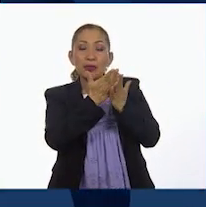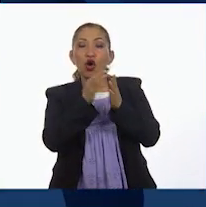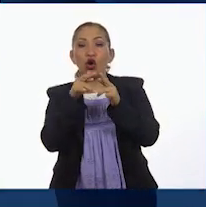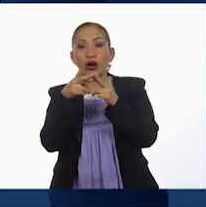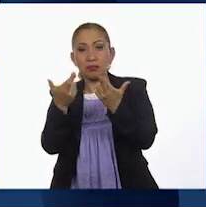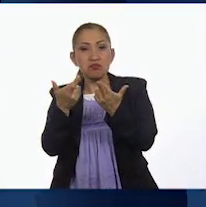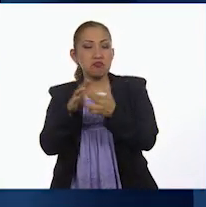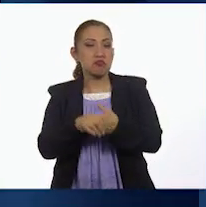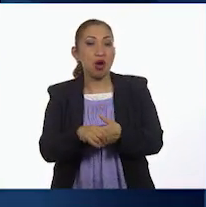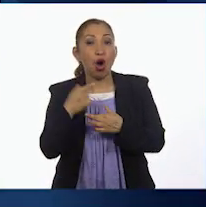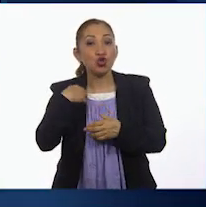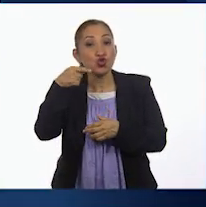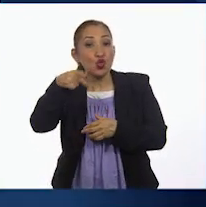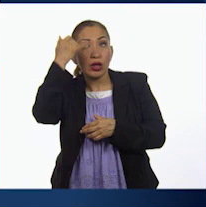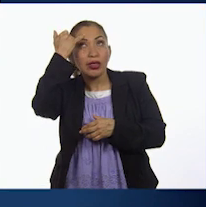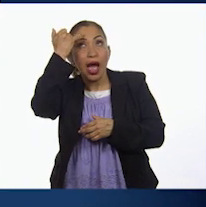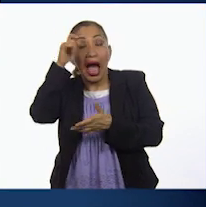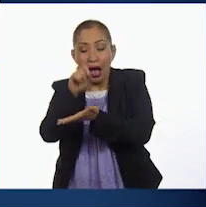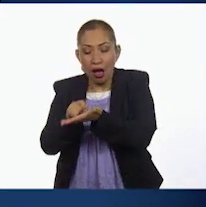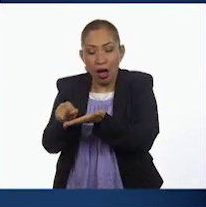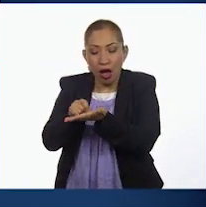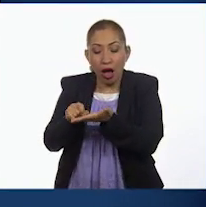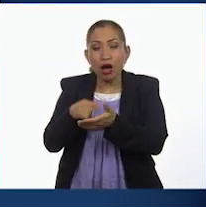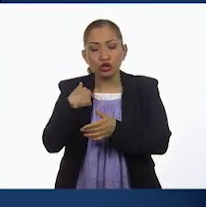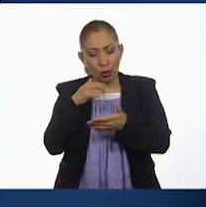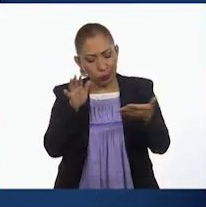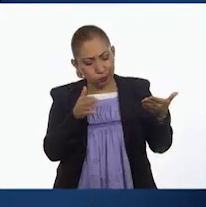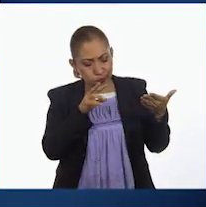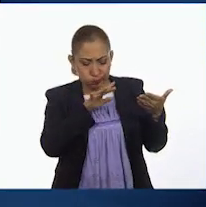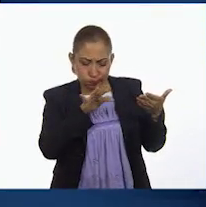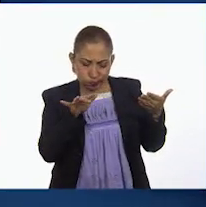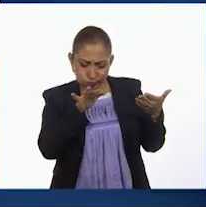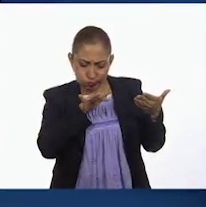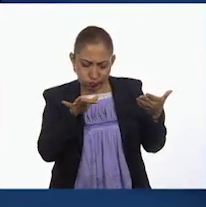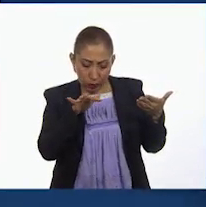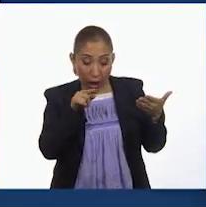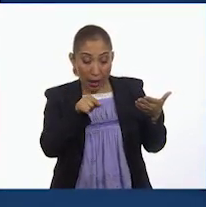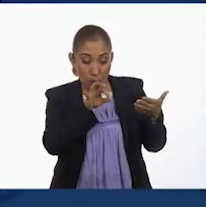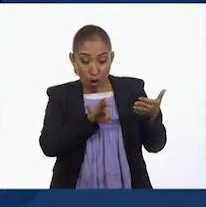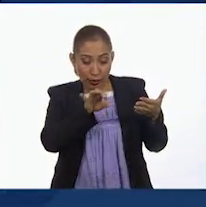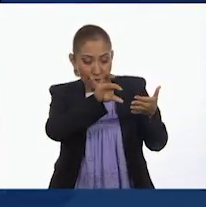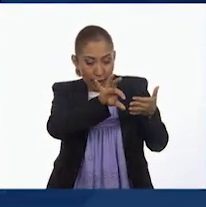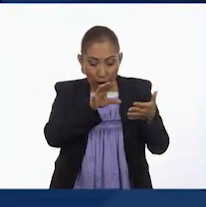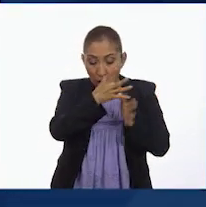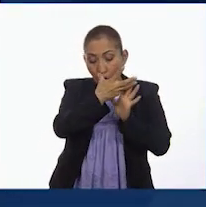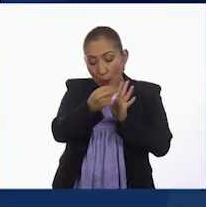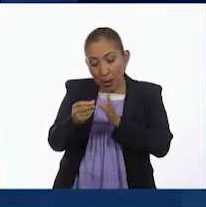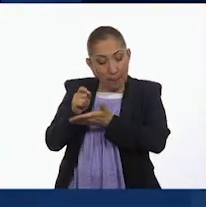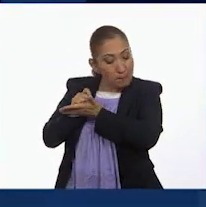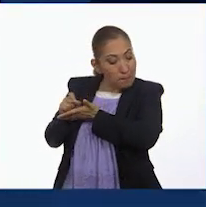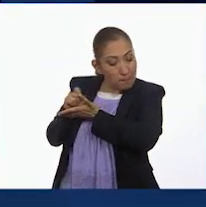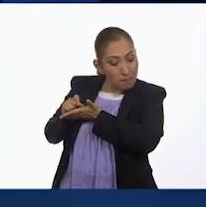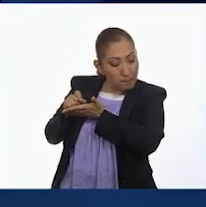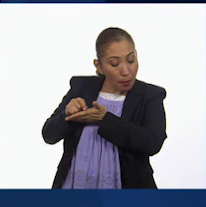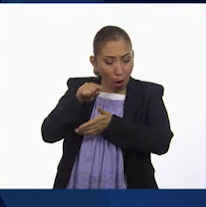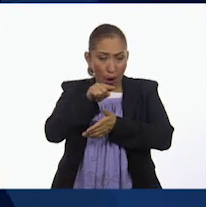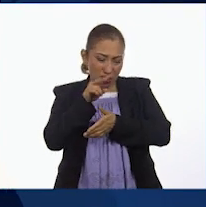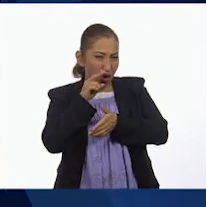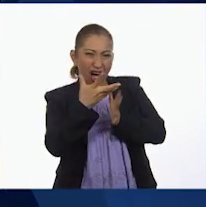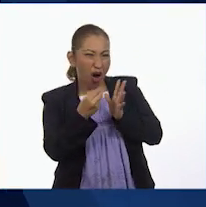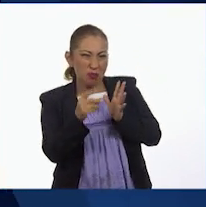aquí María hace un momento comentó, voy leyendo, voy tomando lo principal, y puedes hacer una paráfrasis cuando tú